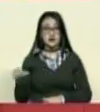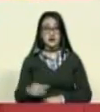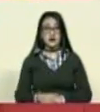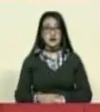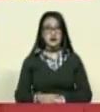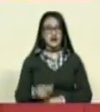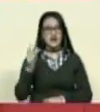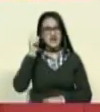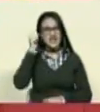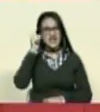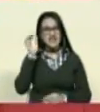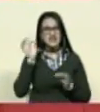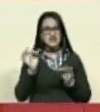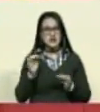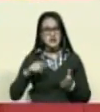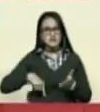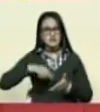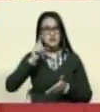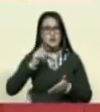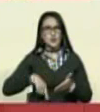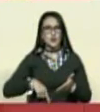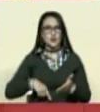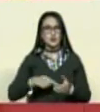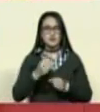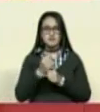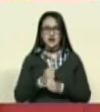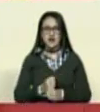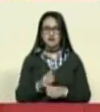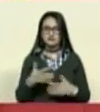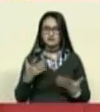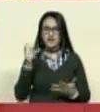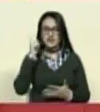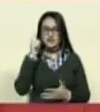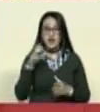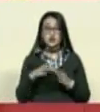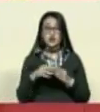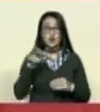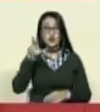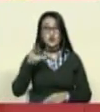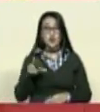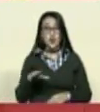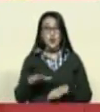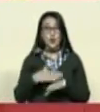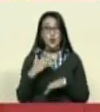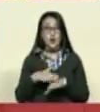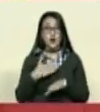¿Qué día espero ese punto de cuenta, padrino? Todos los jueves,